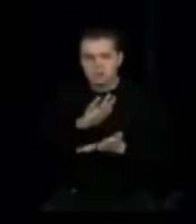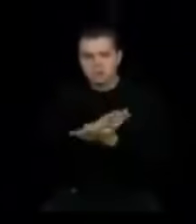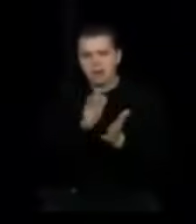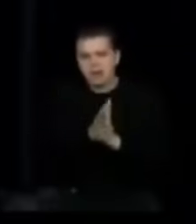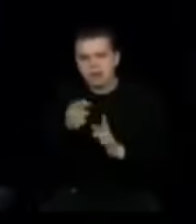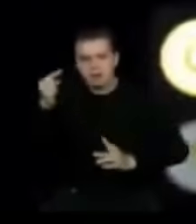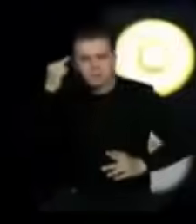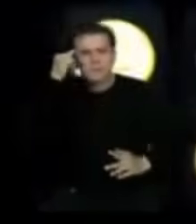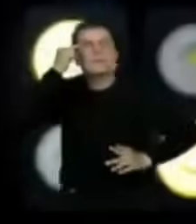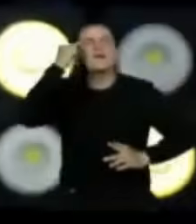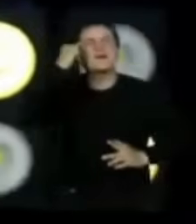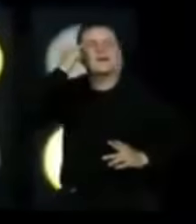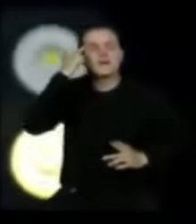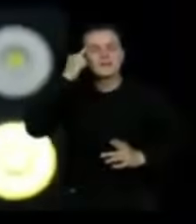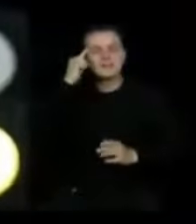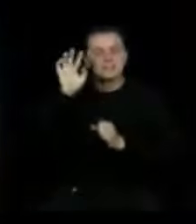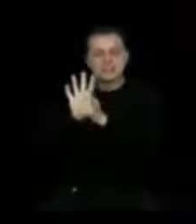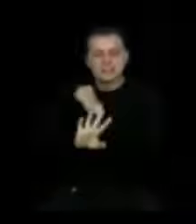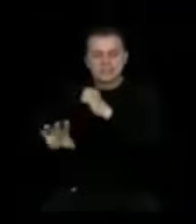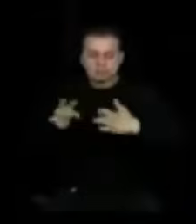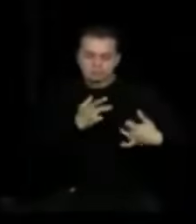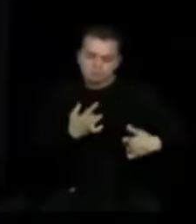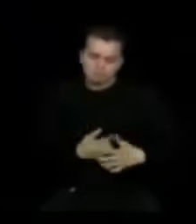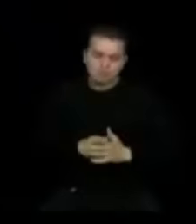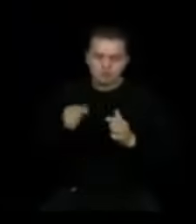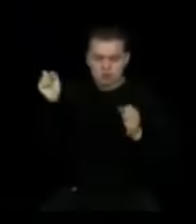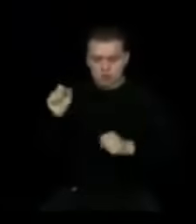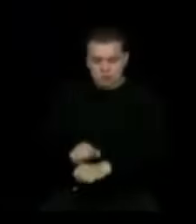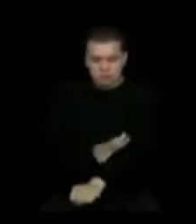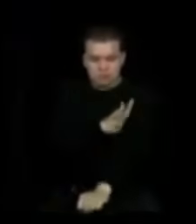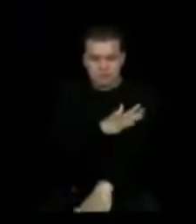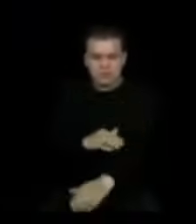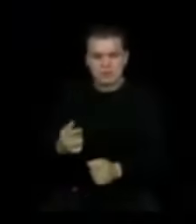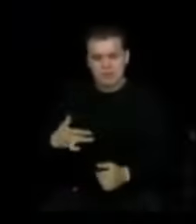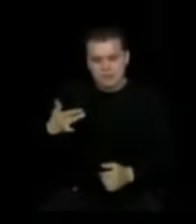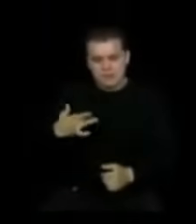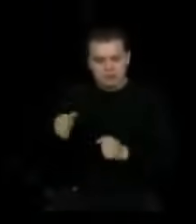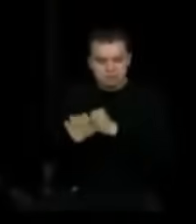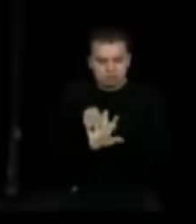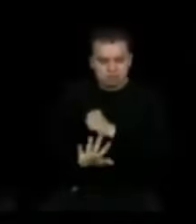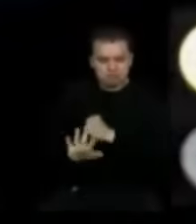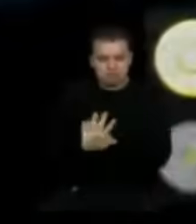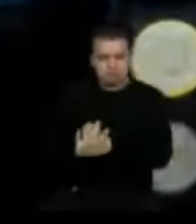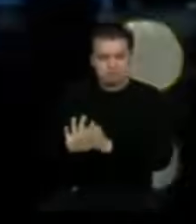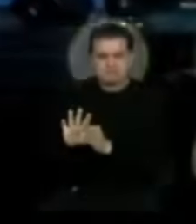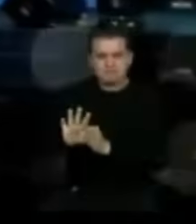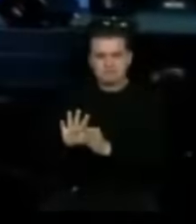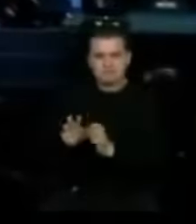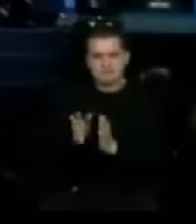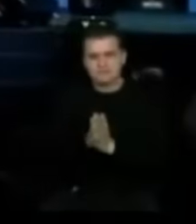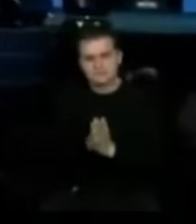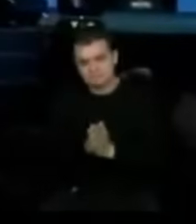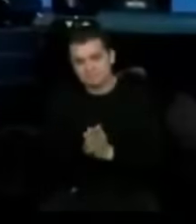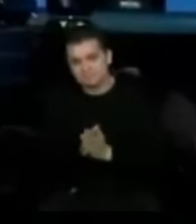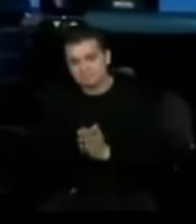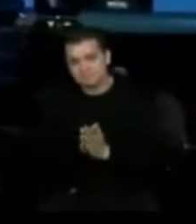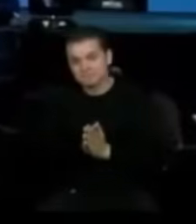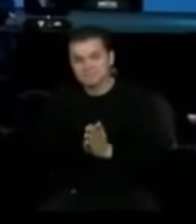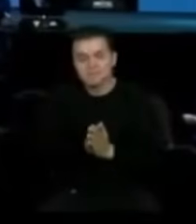Paz en tu mente, que protege tu corazón, tus emociones, tus sentimientos. Es un enemigo.